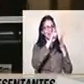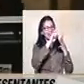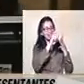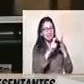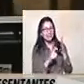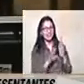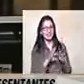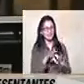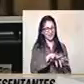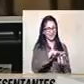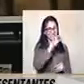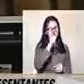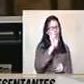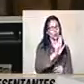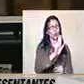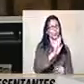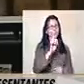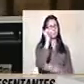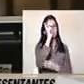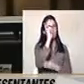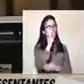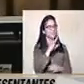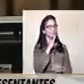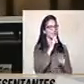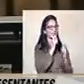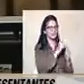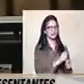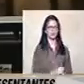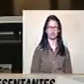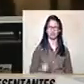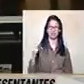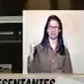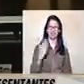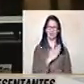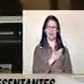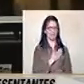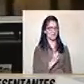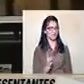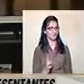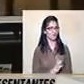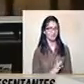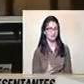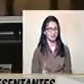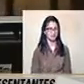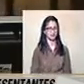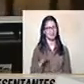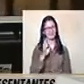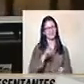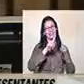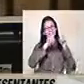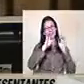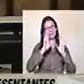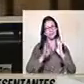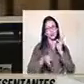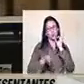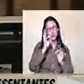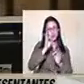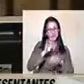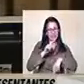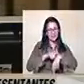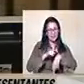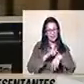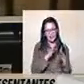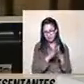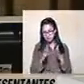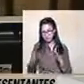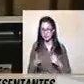elegibilidad política que no otorgó el presidente Uribe, el tema de la justicia transicional, bien lo decía hoy